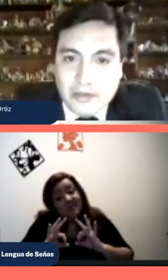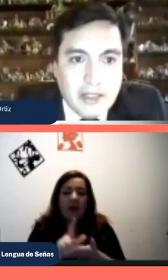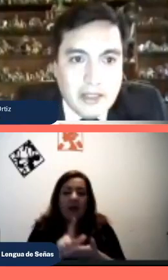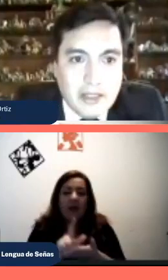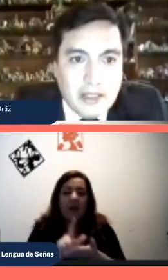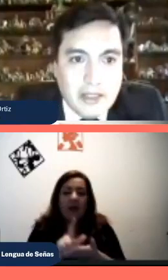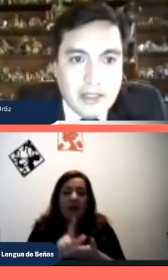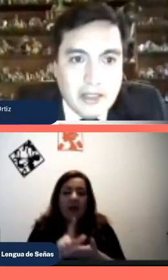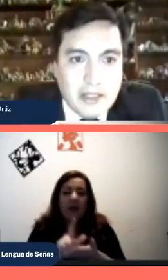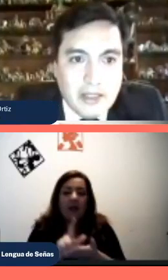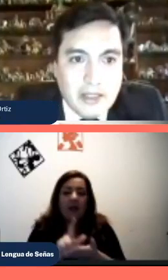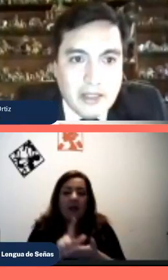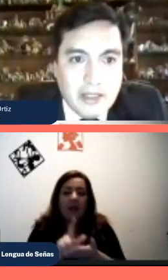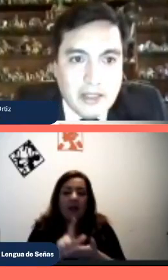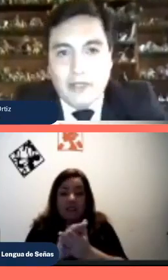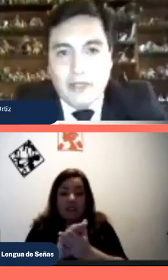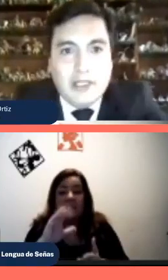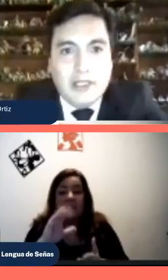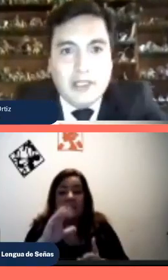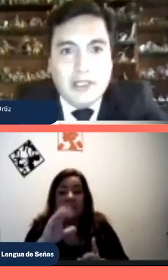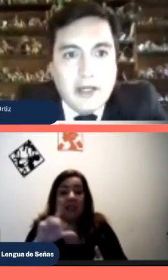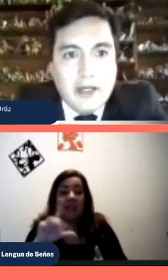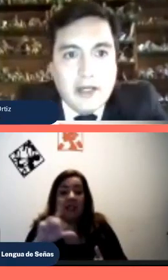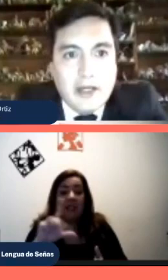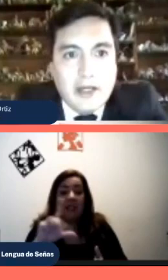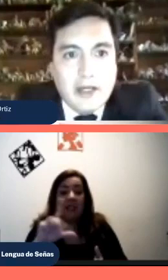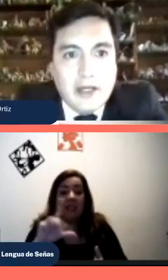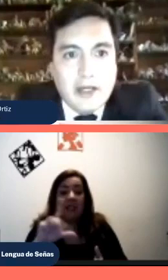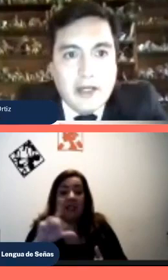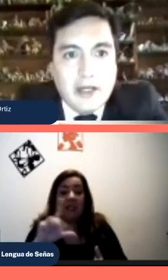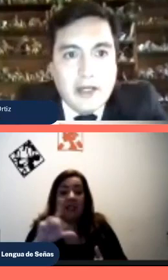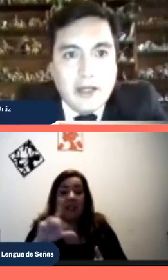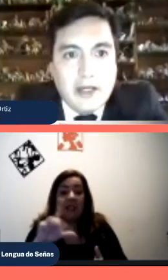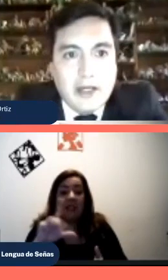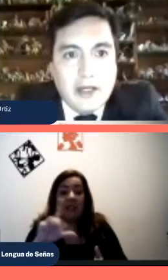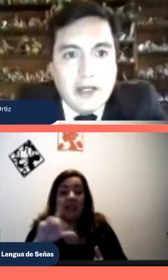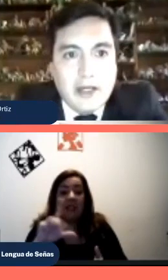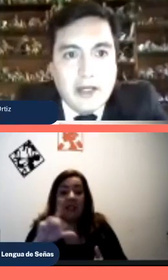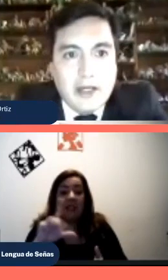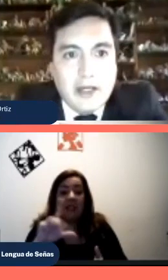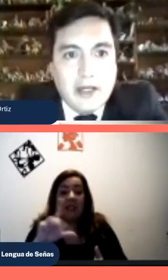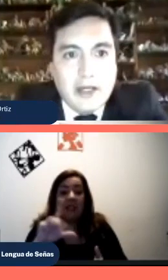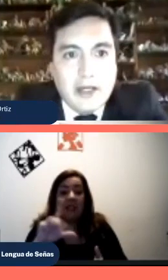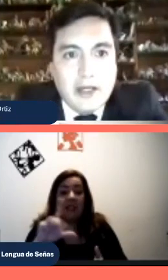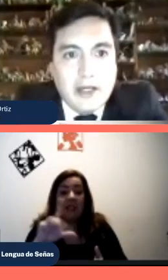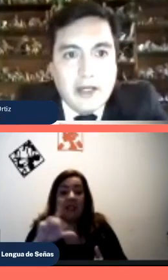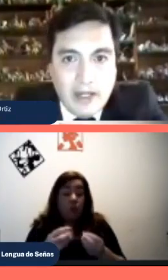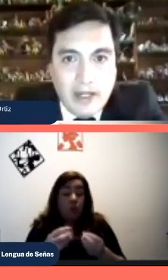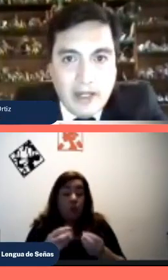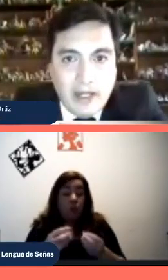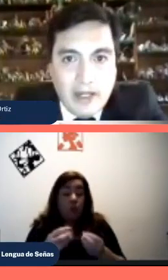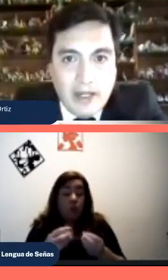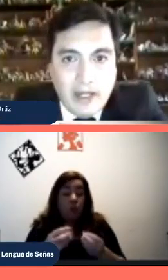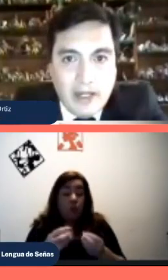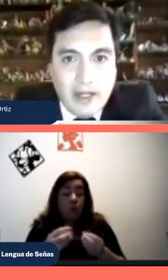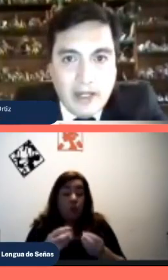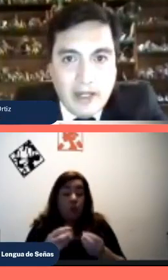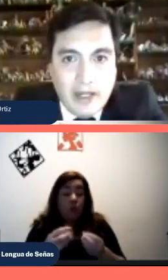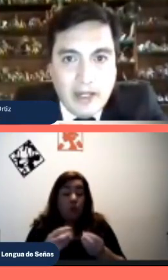de Chacarilla, otra de las zonas bastante ricas en huellas de fósiles, también de la primera región.